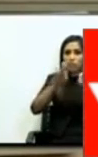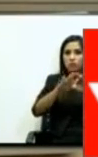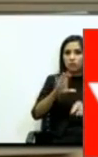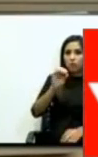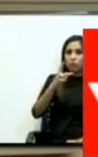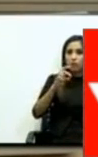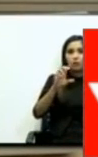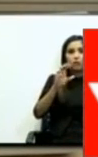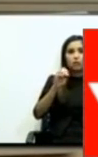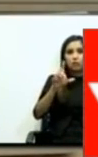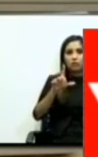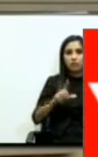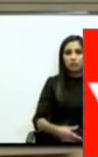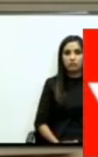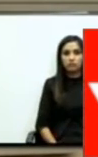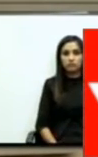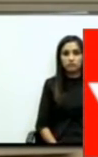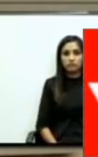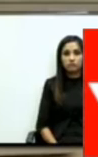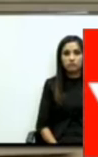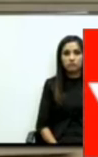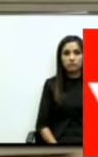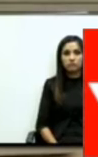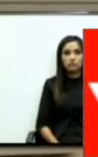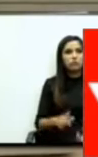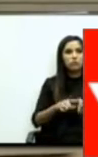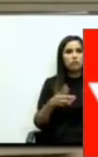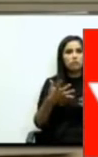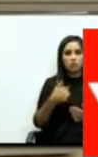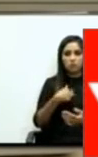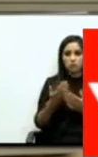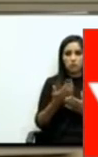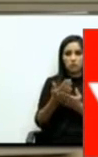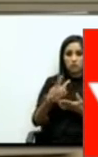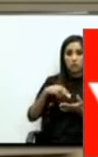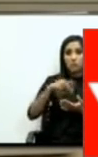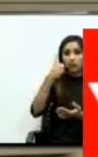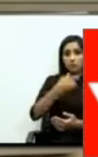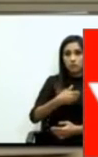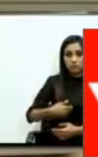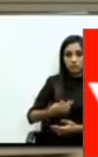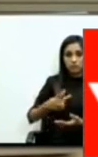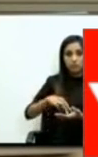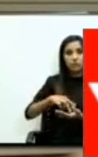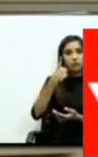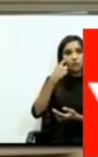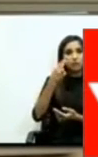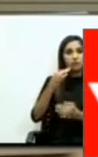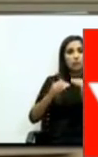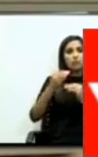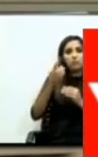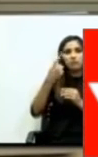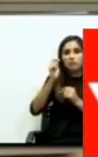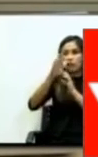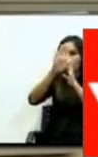cope con donde yo estoy propuesta para hacer la presidenta y precisamente por llegar a consensos de